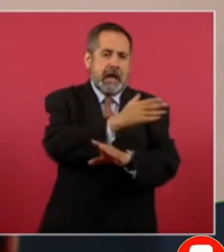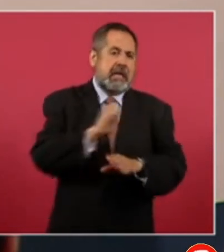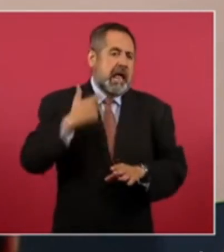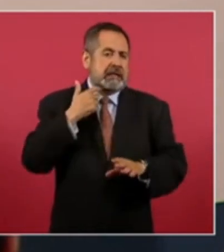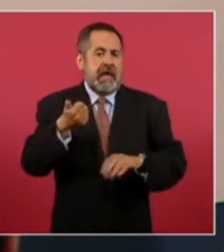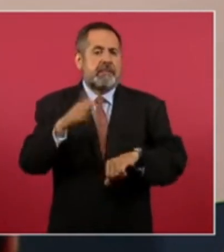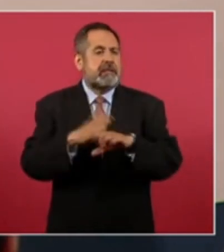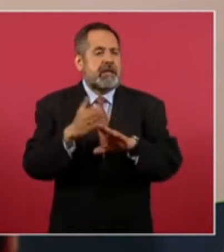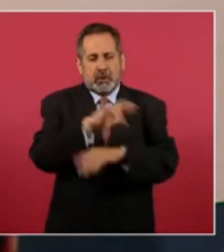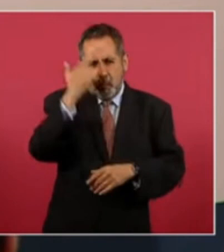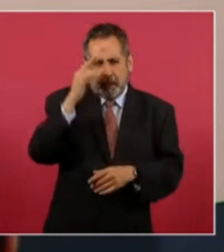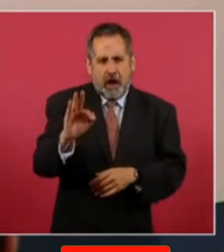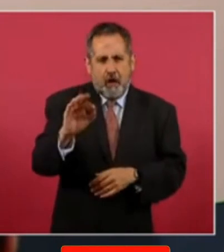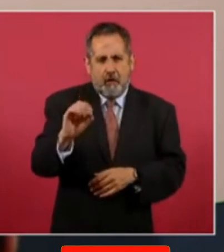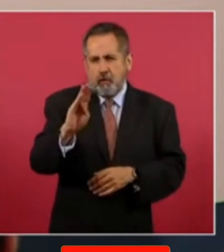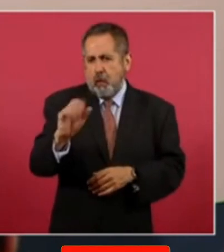con el FOBAPROA.